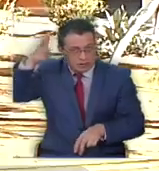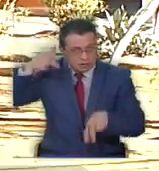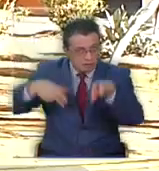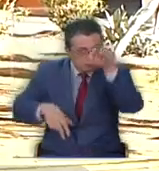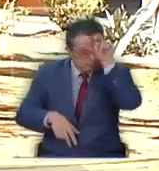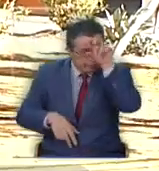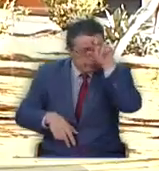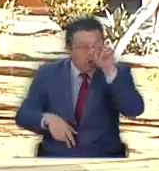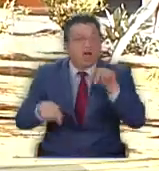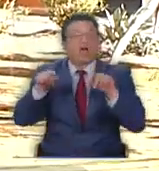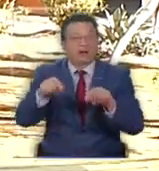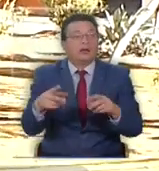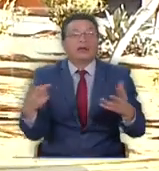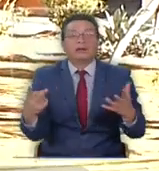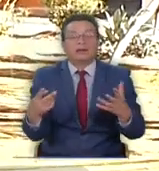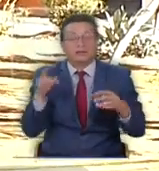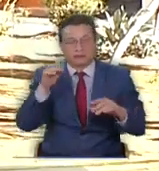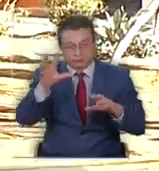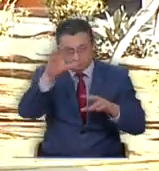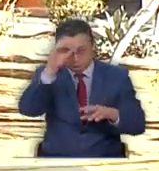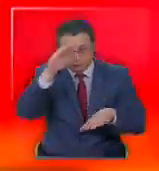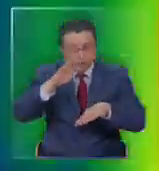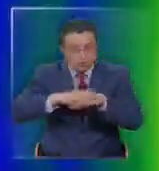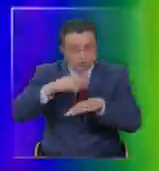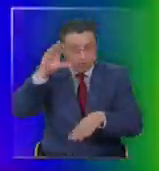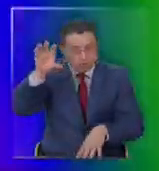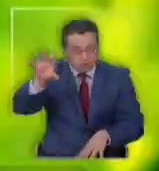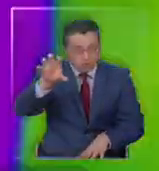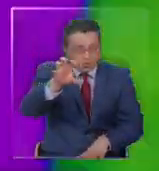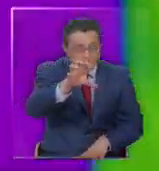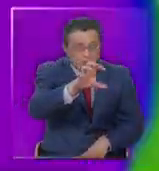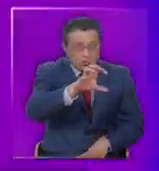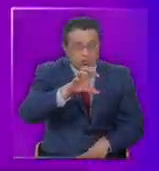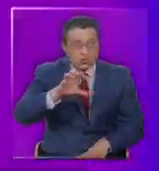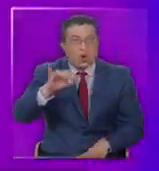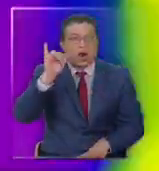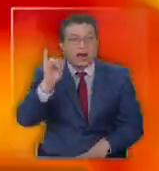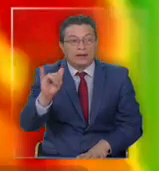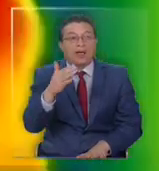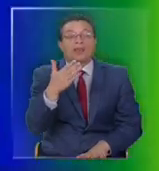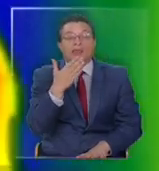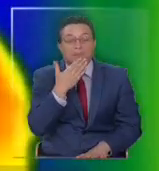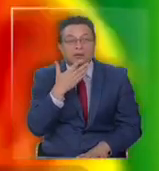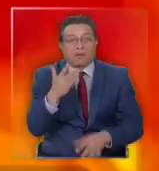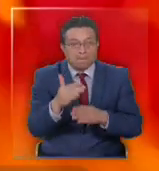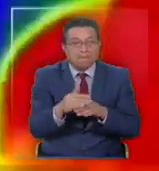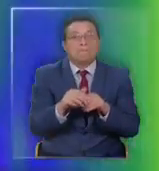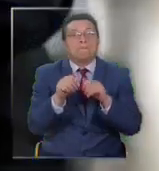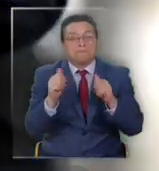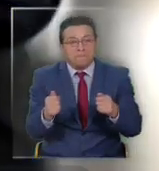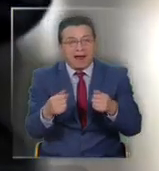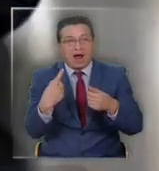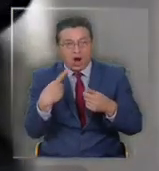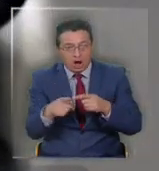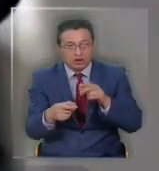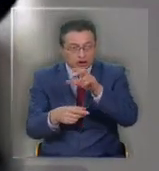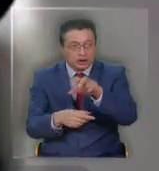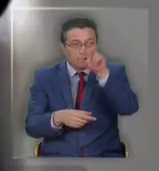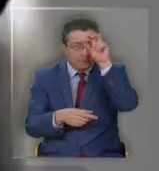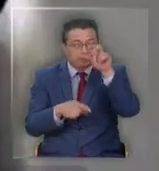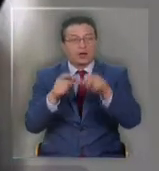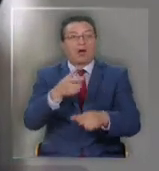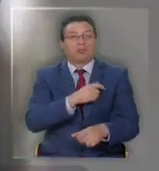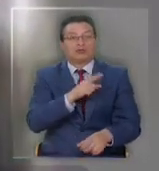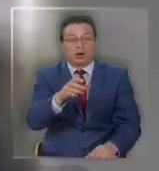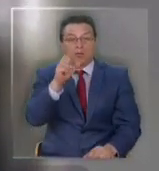diferentes funciones. Entre ellas, como te digo, sensor térmico. Pero también fueron diseñadas para ir más allá. Con estos cascos nosotros, la